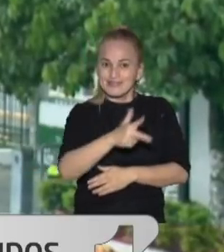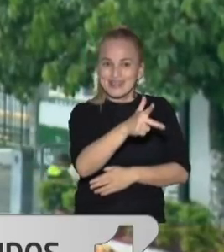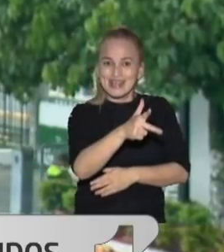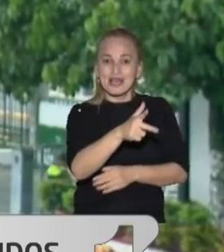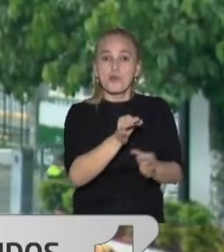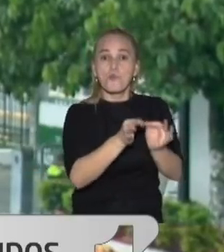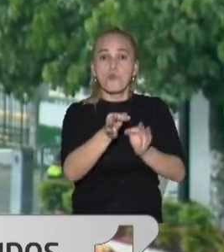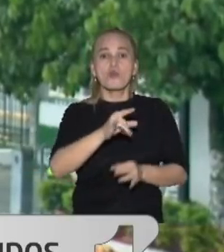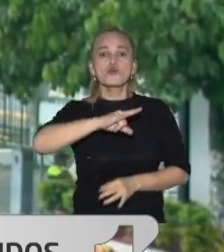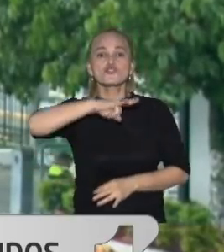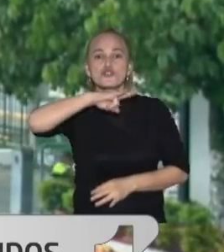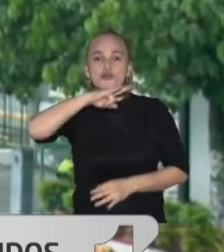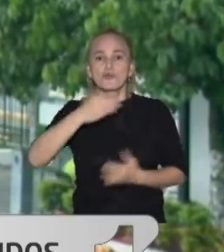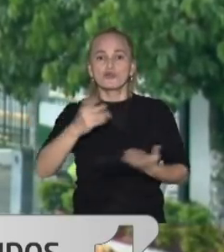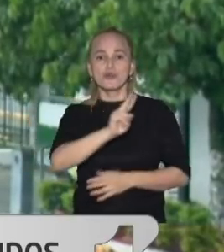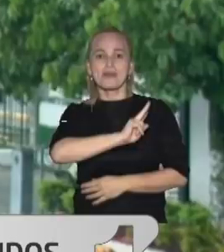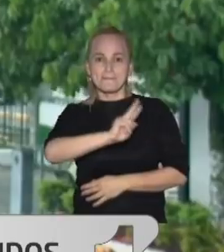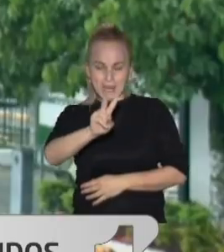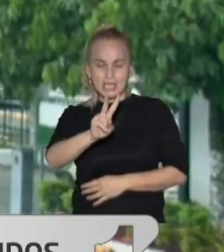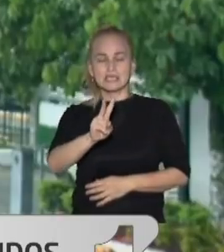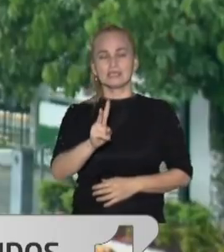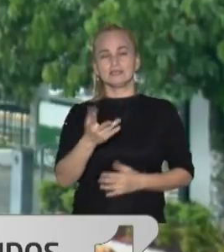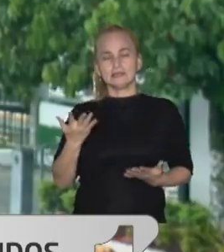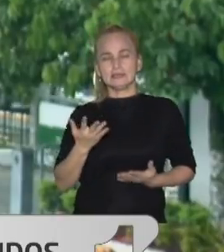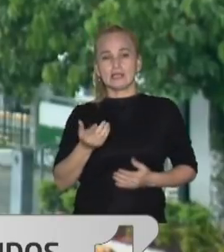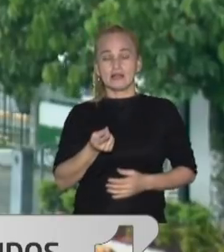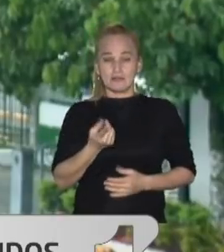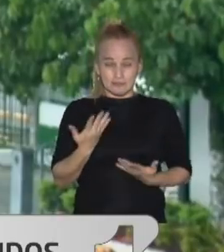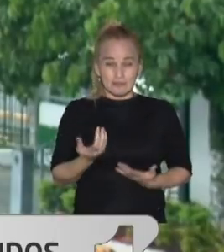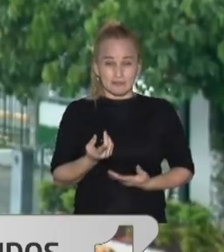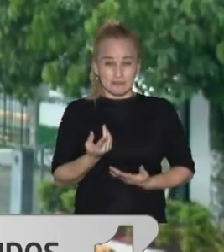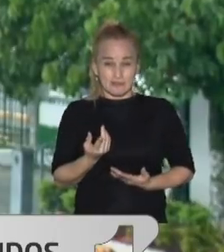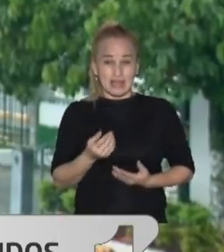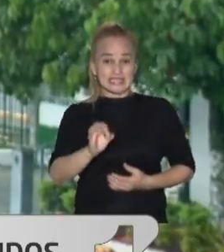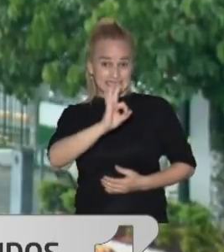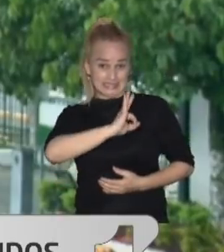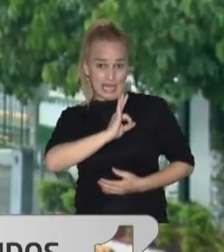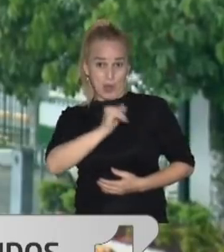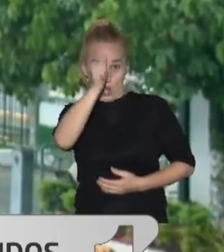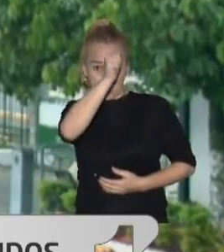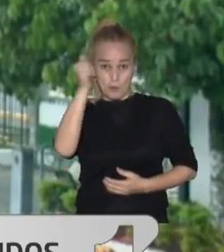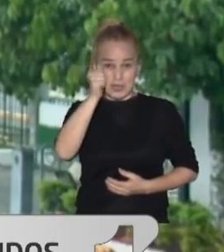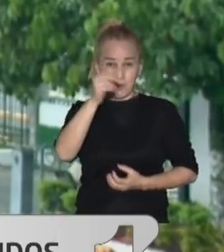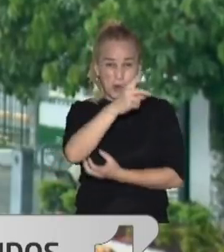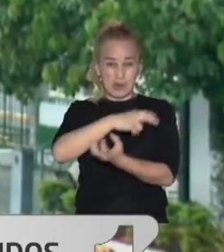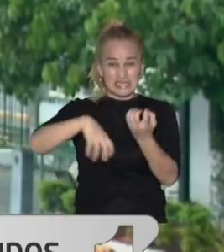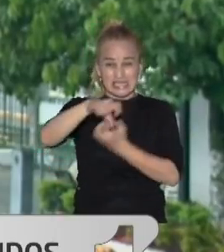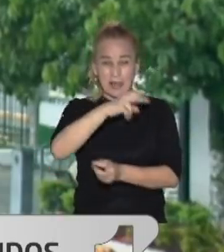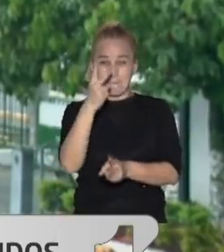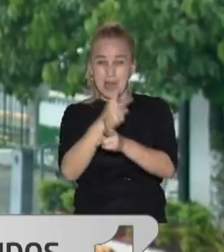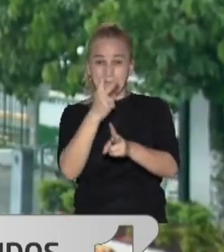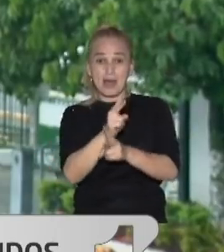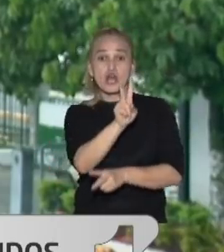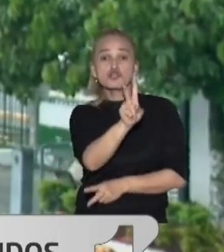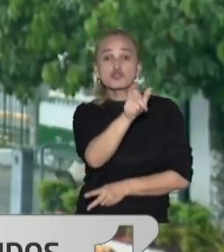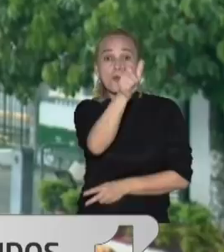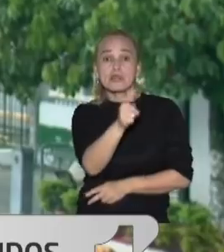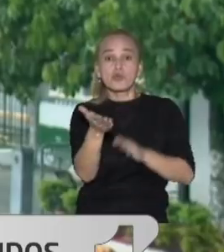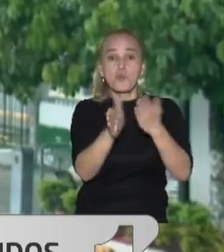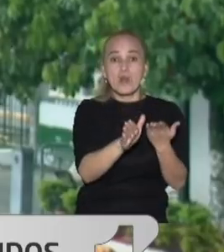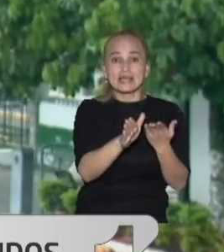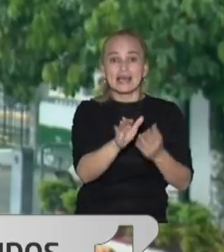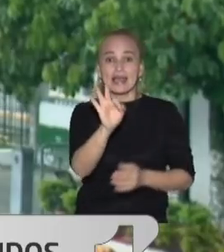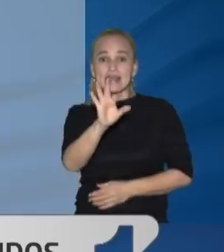Cauca. Lamentablemente, durante los fuertes enfrentamientos que hubo durante el fin de semana, 2 personas murieron y más de 30